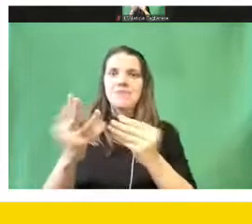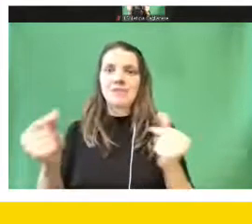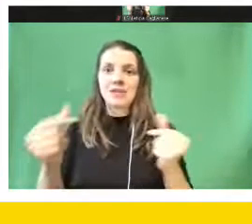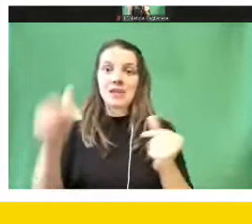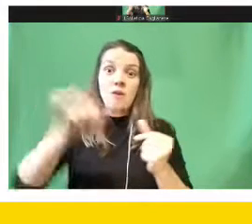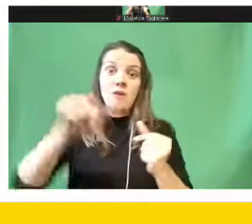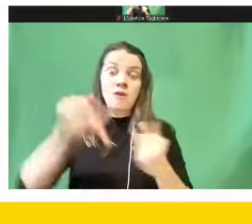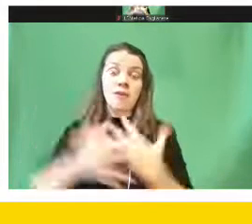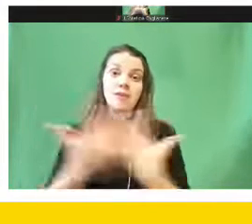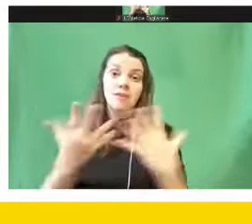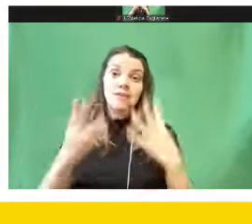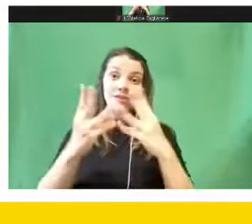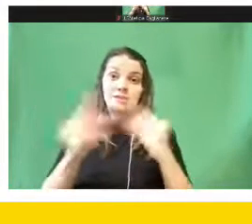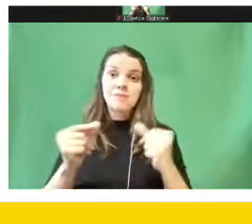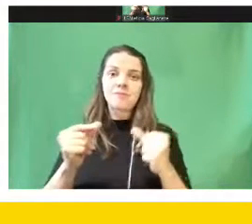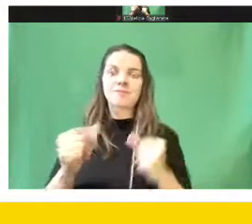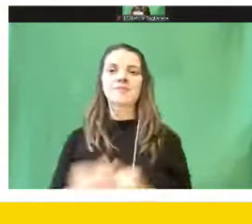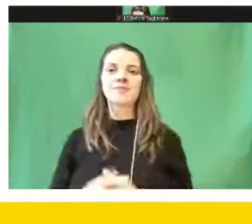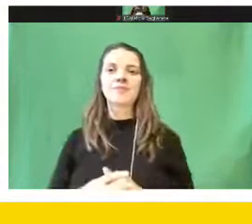disposición. Muchas gracias.